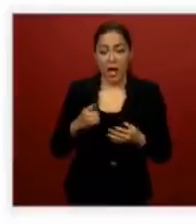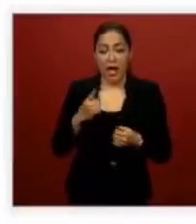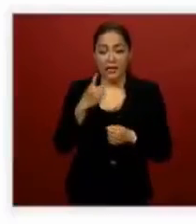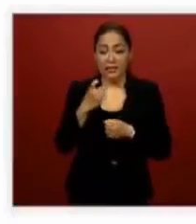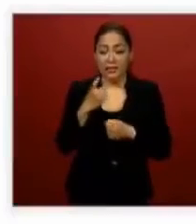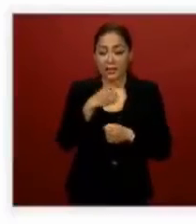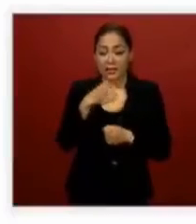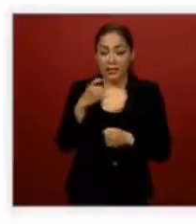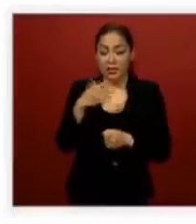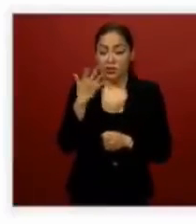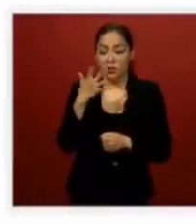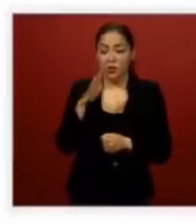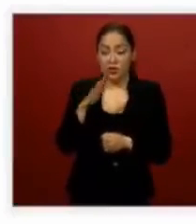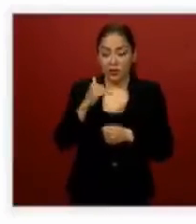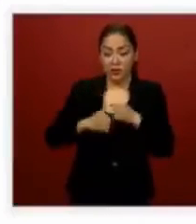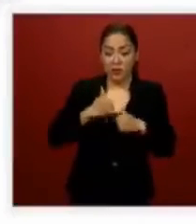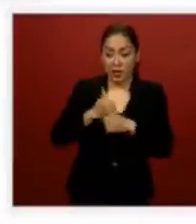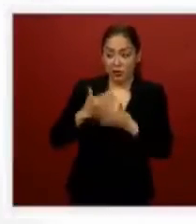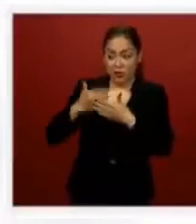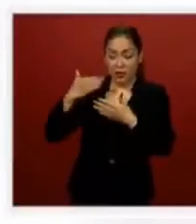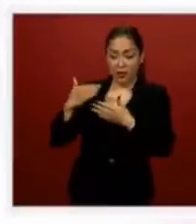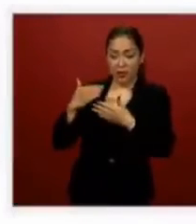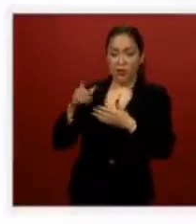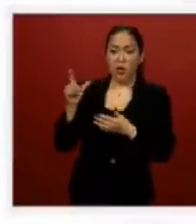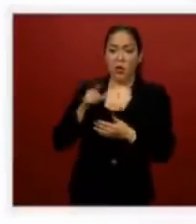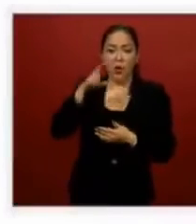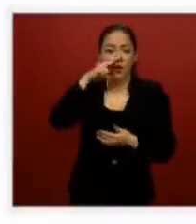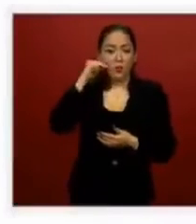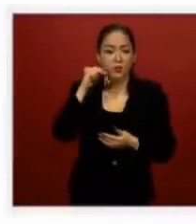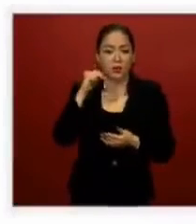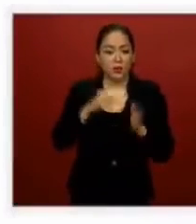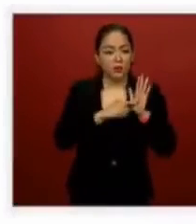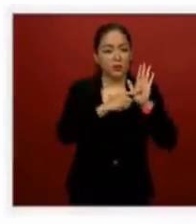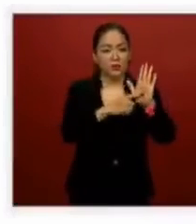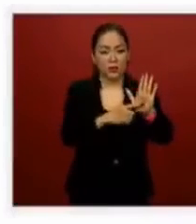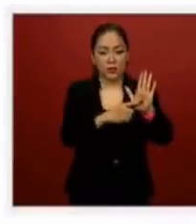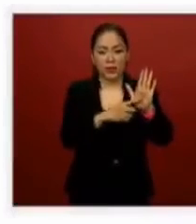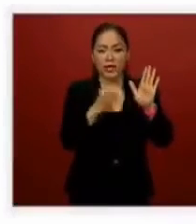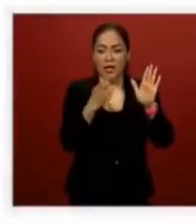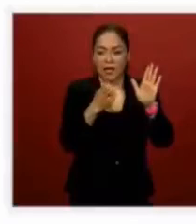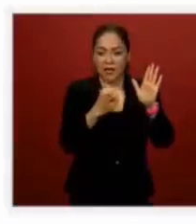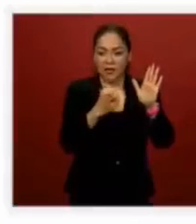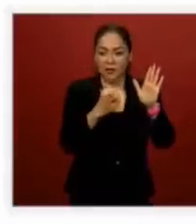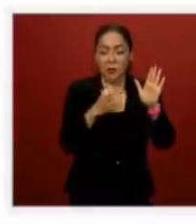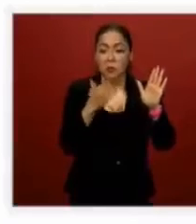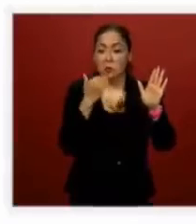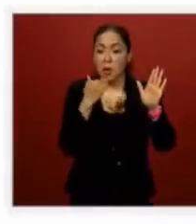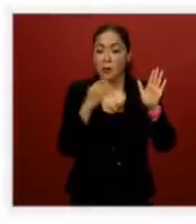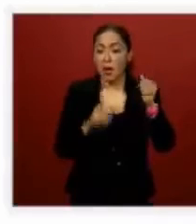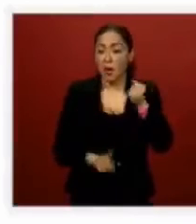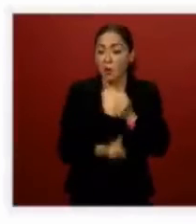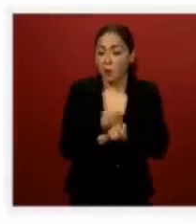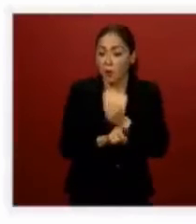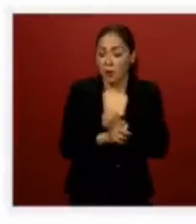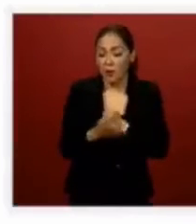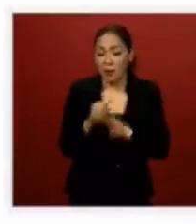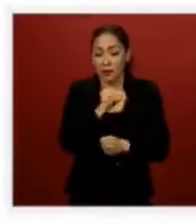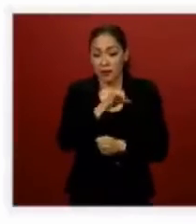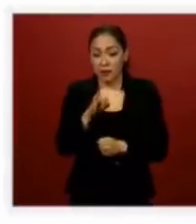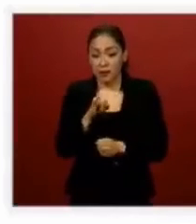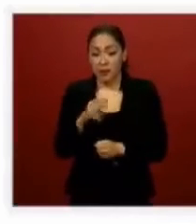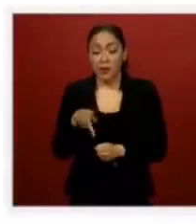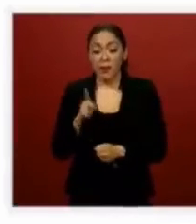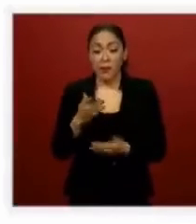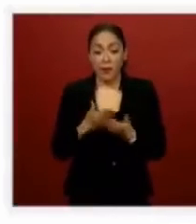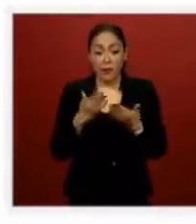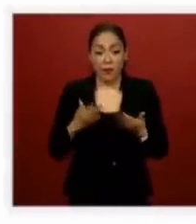años, cuando Zapata hace la declaración del Plan de Ayala para defender la tierra, no existían esos problemas. No. Pero ahora, imagínate lo que ha pasado.